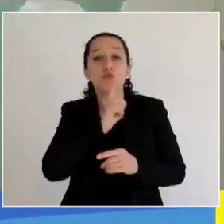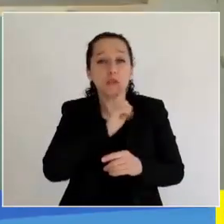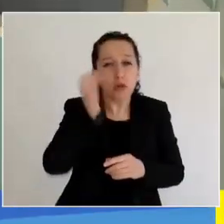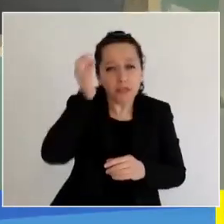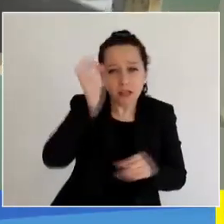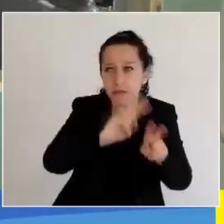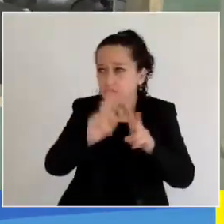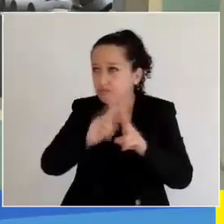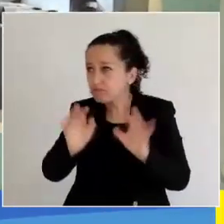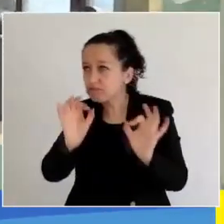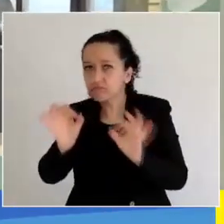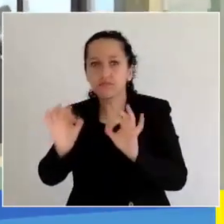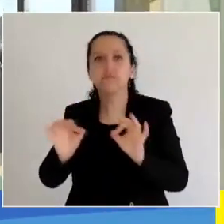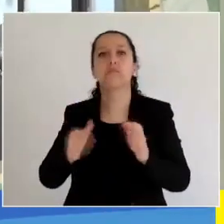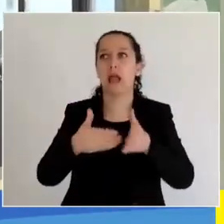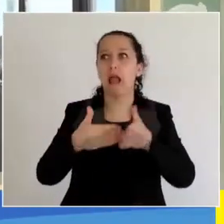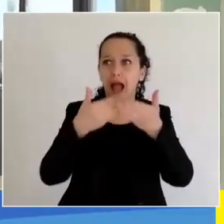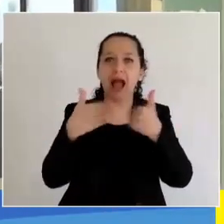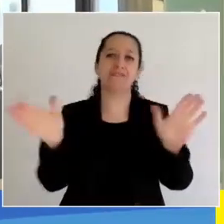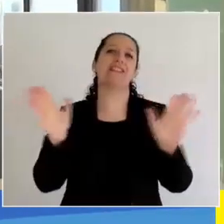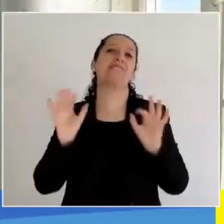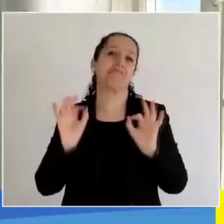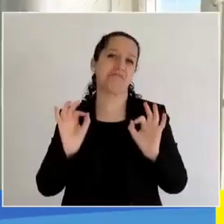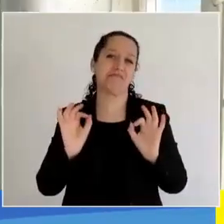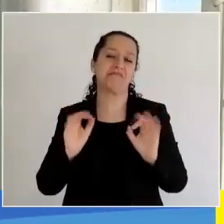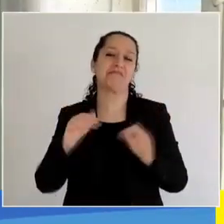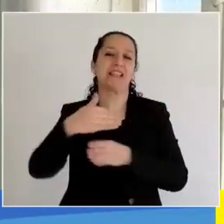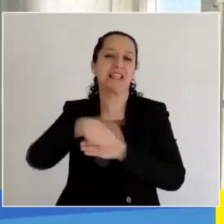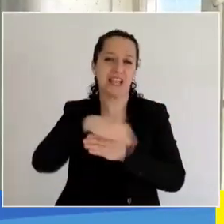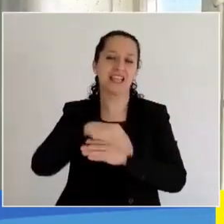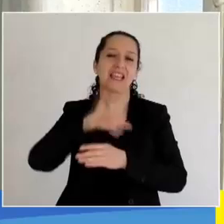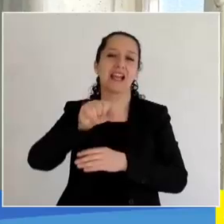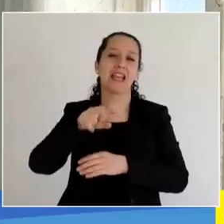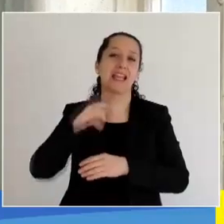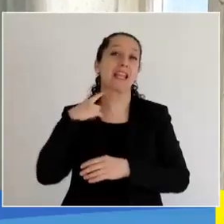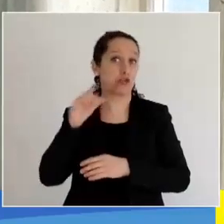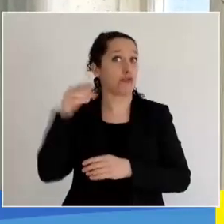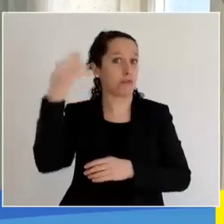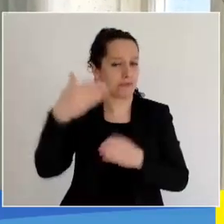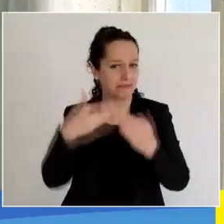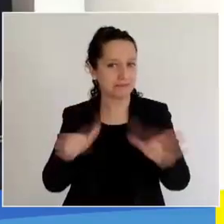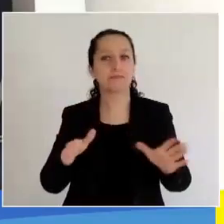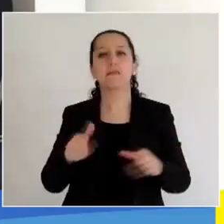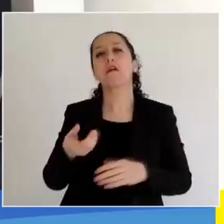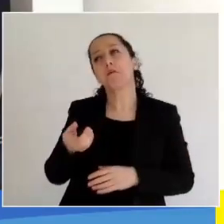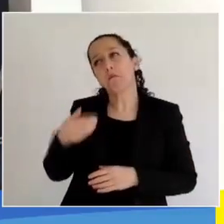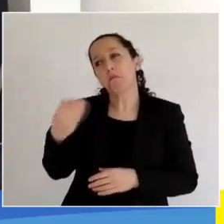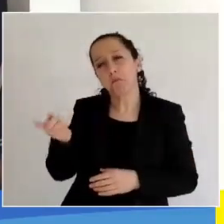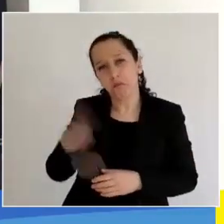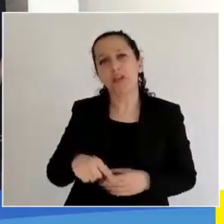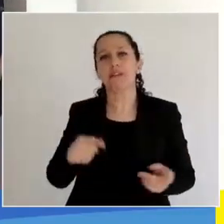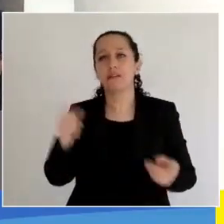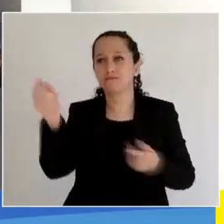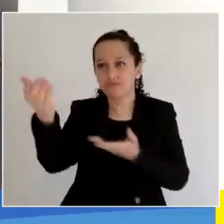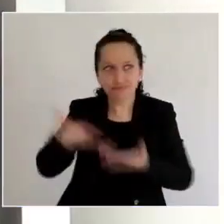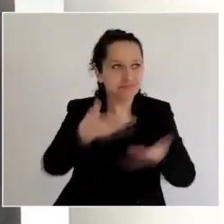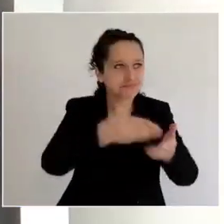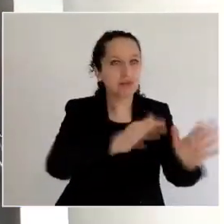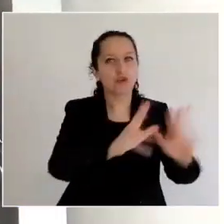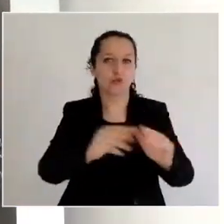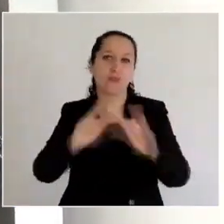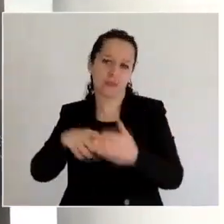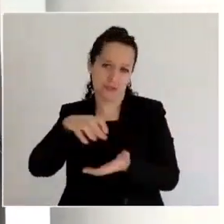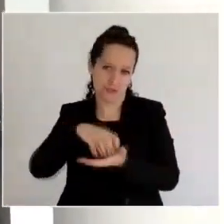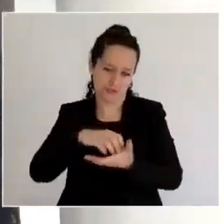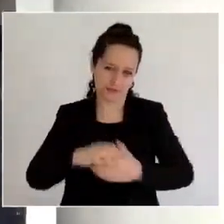quedan los últimos detalles para poder terminar y reabrir la Casa de la Discapacidad en calle Janiquío 360, donde volveremos a recibir a las